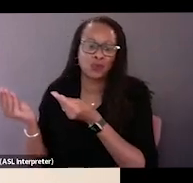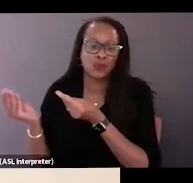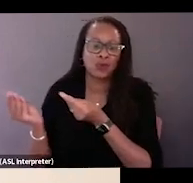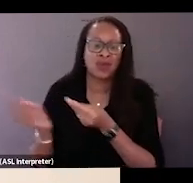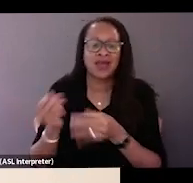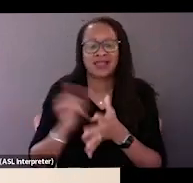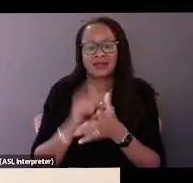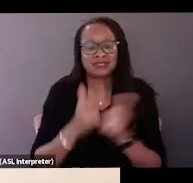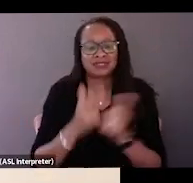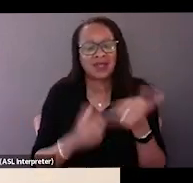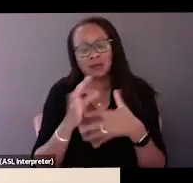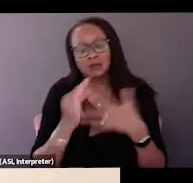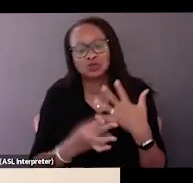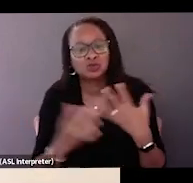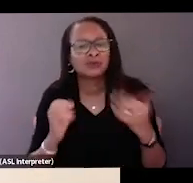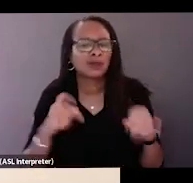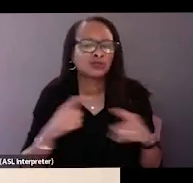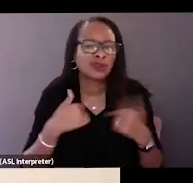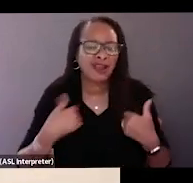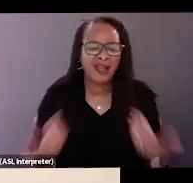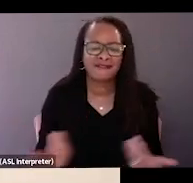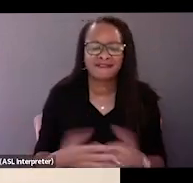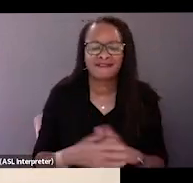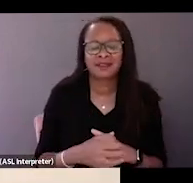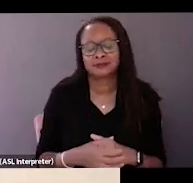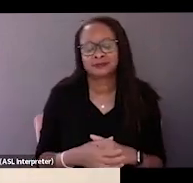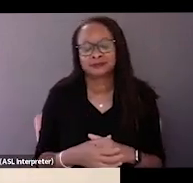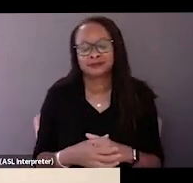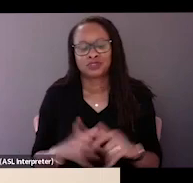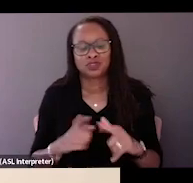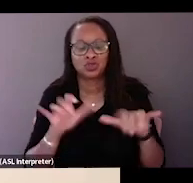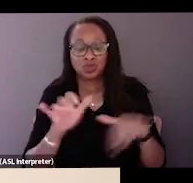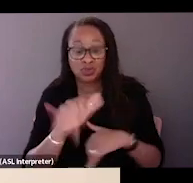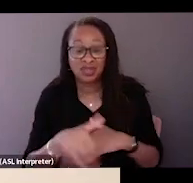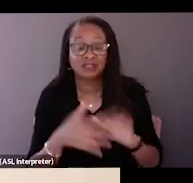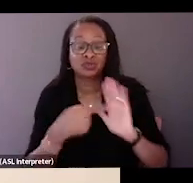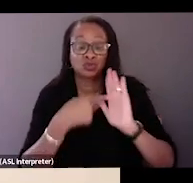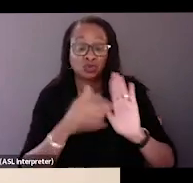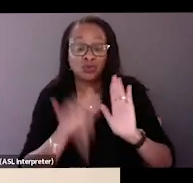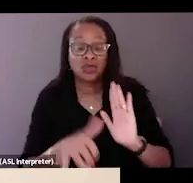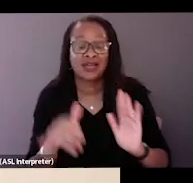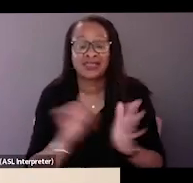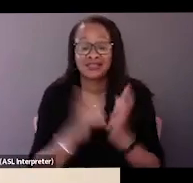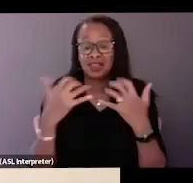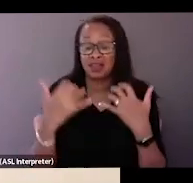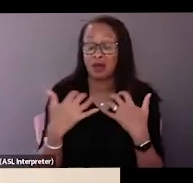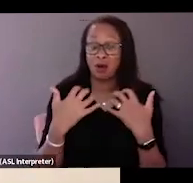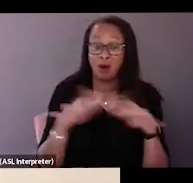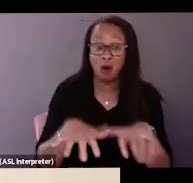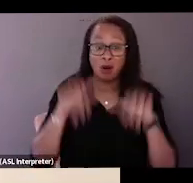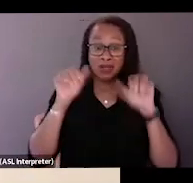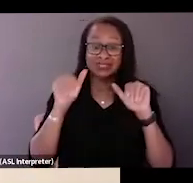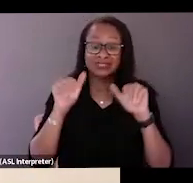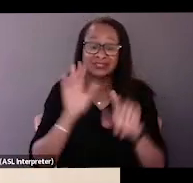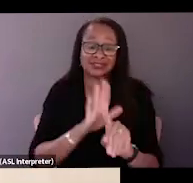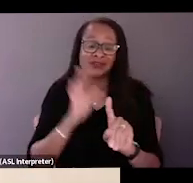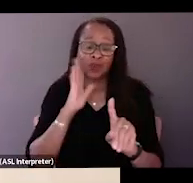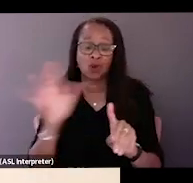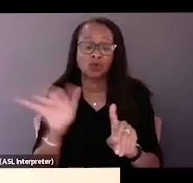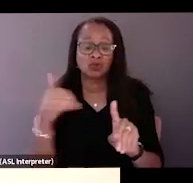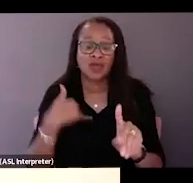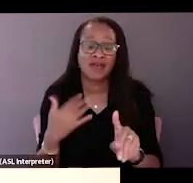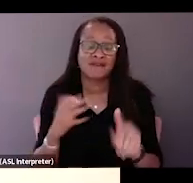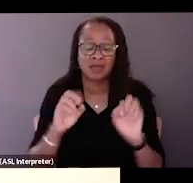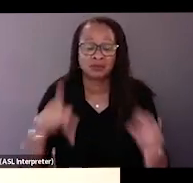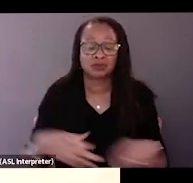por un 77 minutos, accedieran a otro mundo, ¿no? A otra forma de ver el mundo